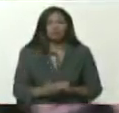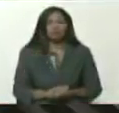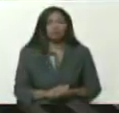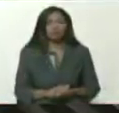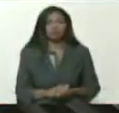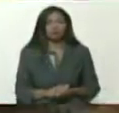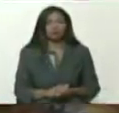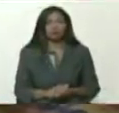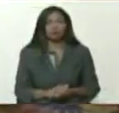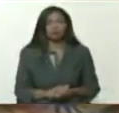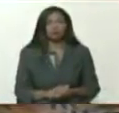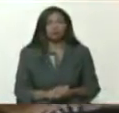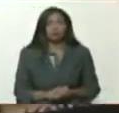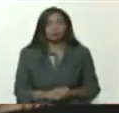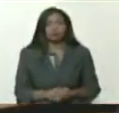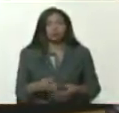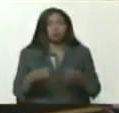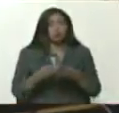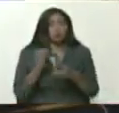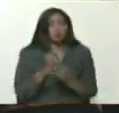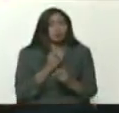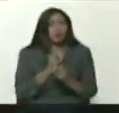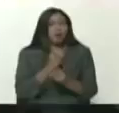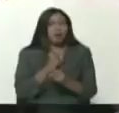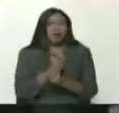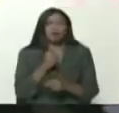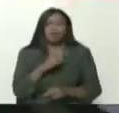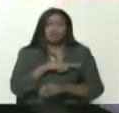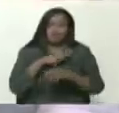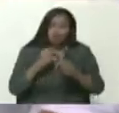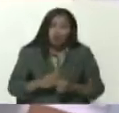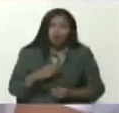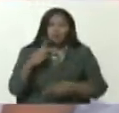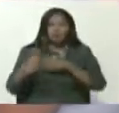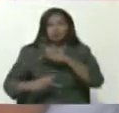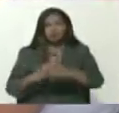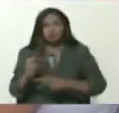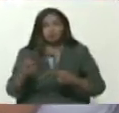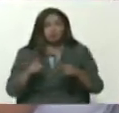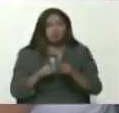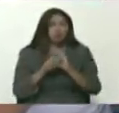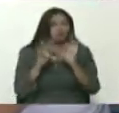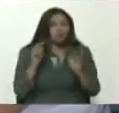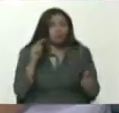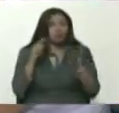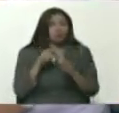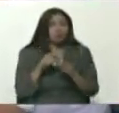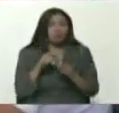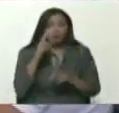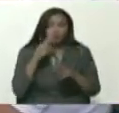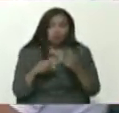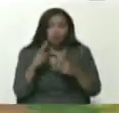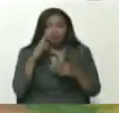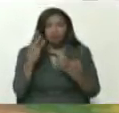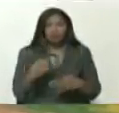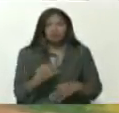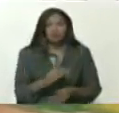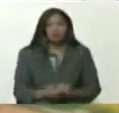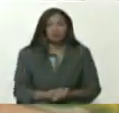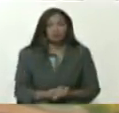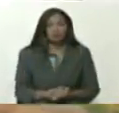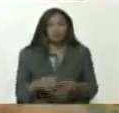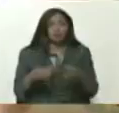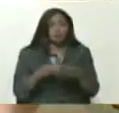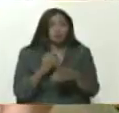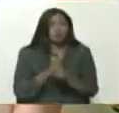Y aquí está la clase obrera trabajando, produciendo para un objetivo noble, Yubisay. La clase